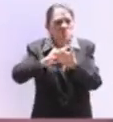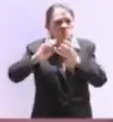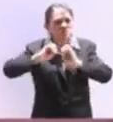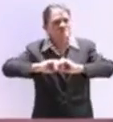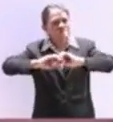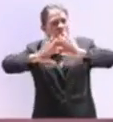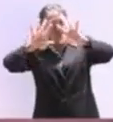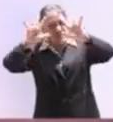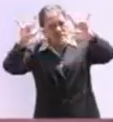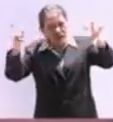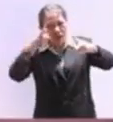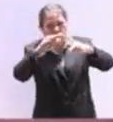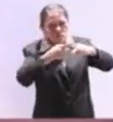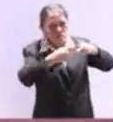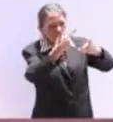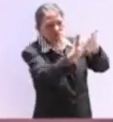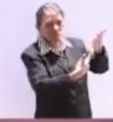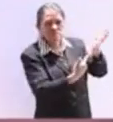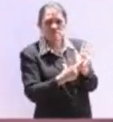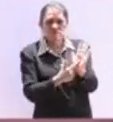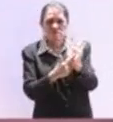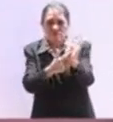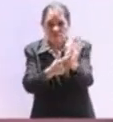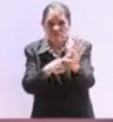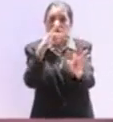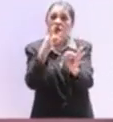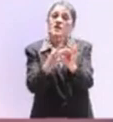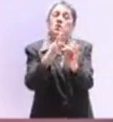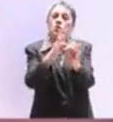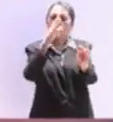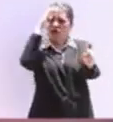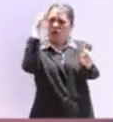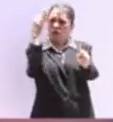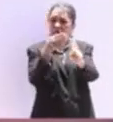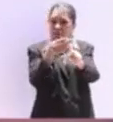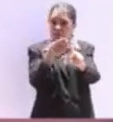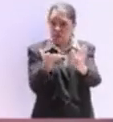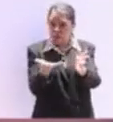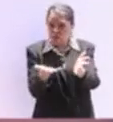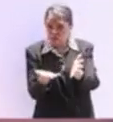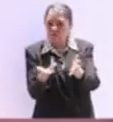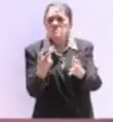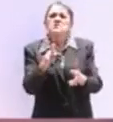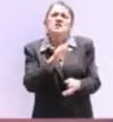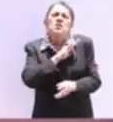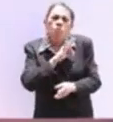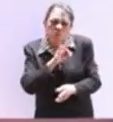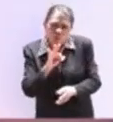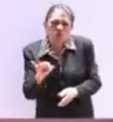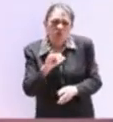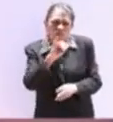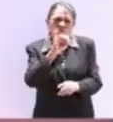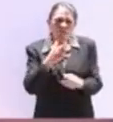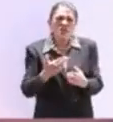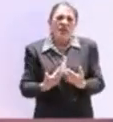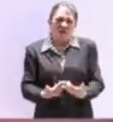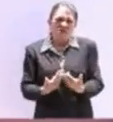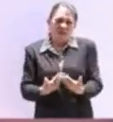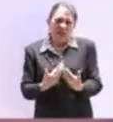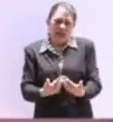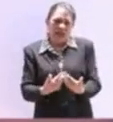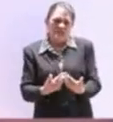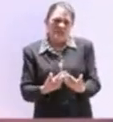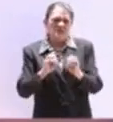y para cumplir el objetivo central. Porque podemos ser transparentes y eficaces en el ejercicio del